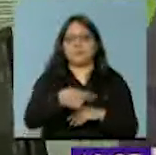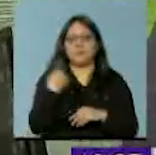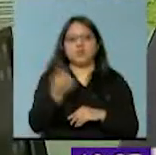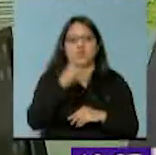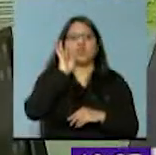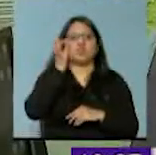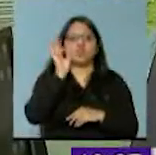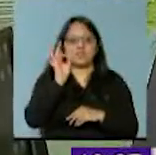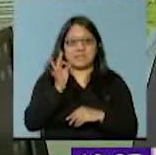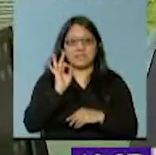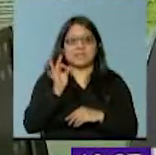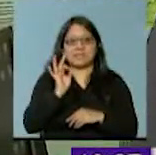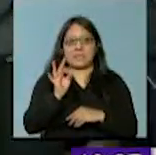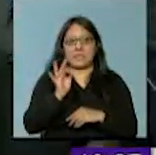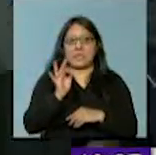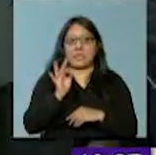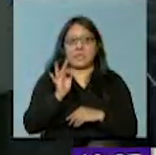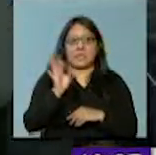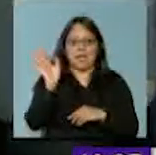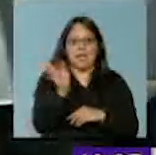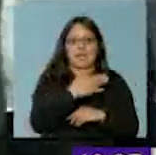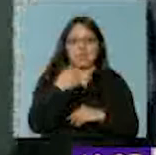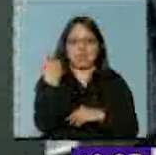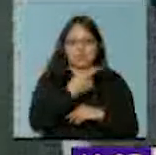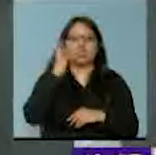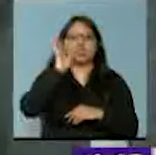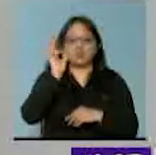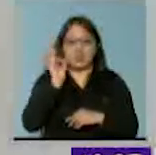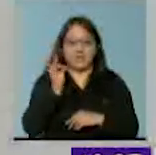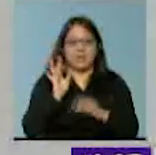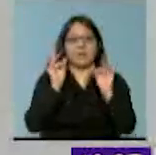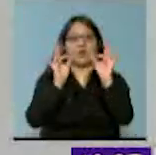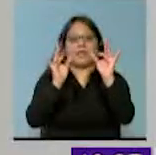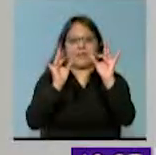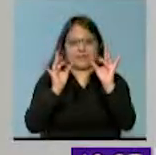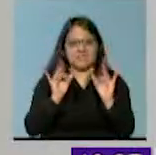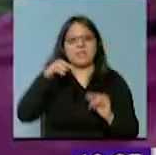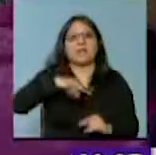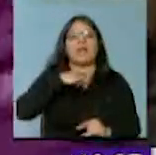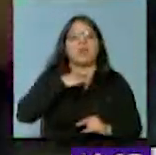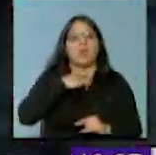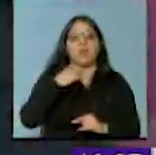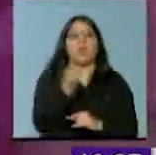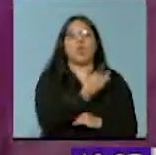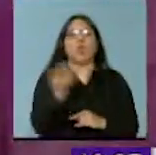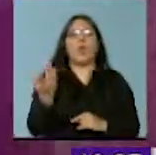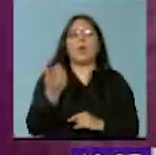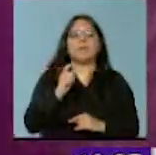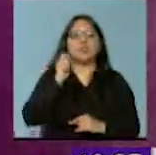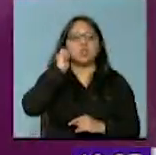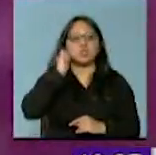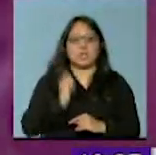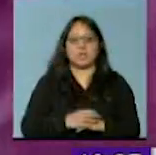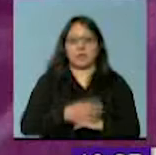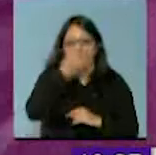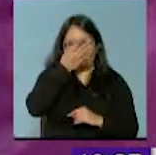generar esta gran expectativa por la gran desocupación que hay acá en San Salvador. ¿Cuántos años tiene? 45 años. ¿Haciendo la